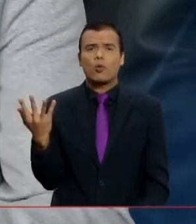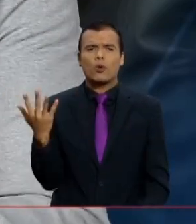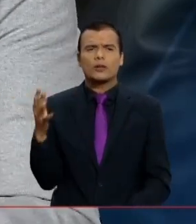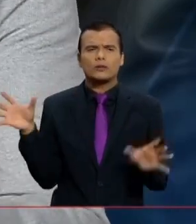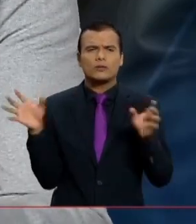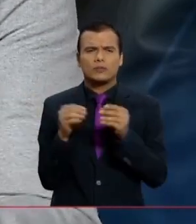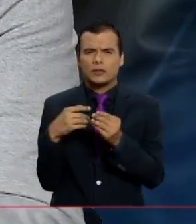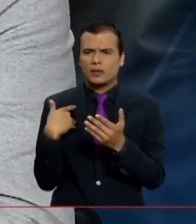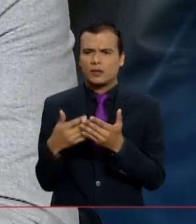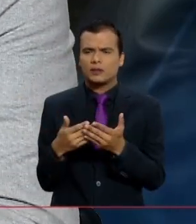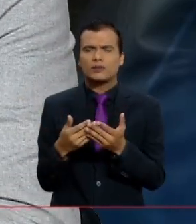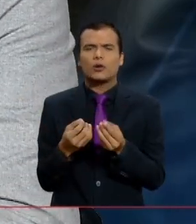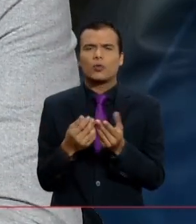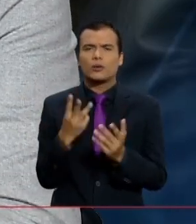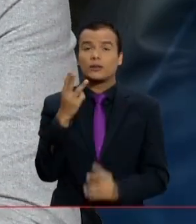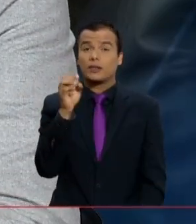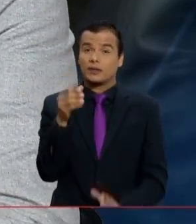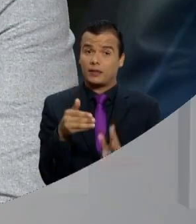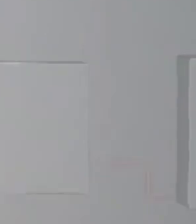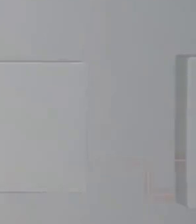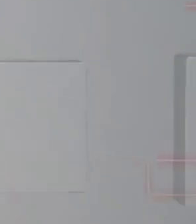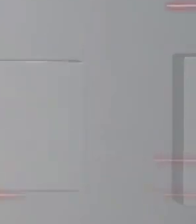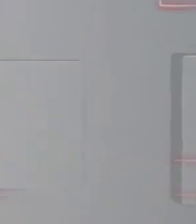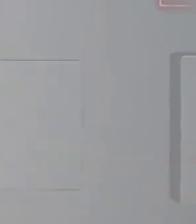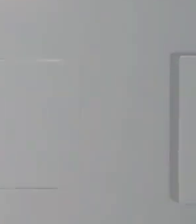buenas tardes. ¿Cómo fue el anuncio?